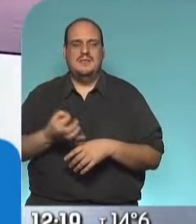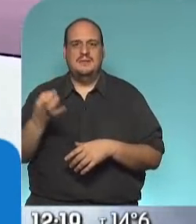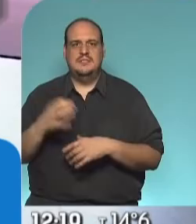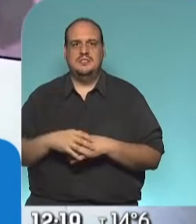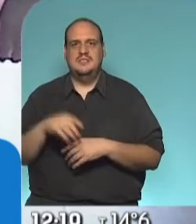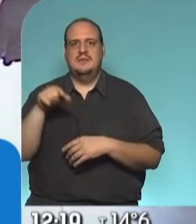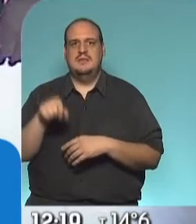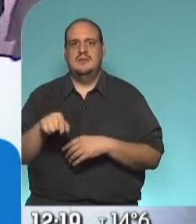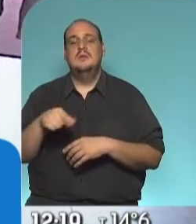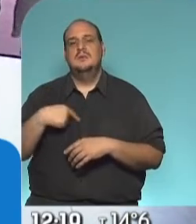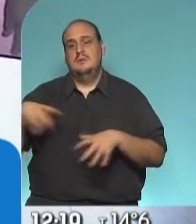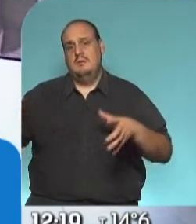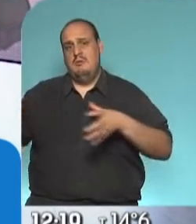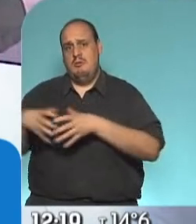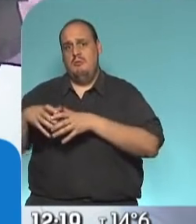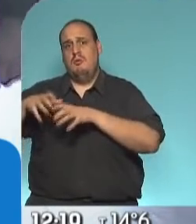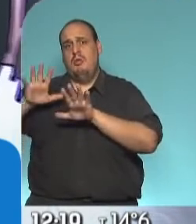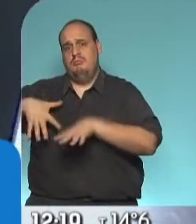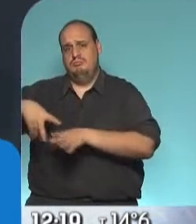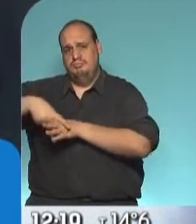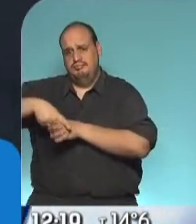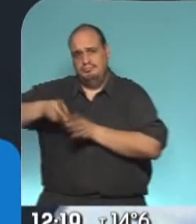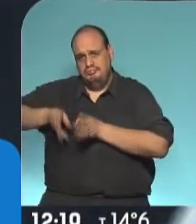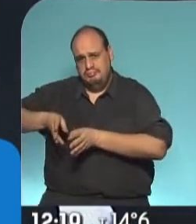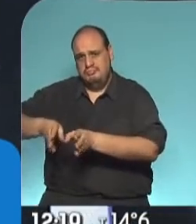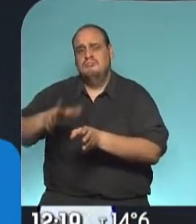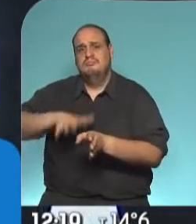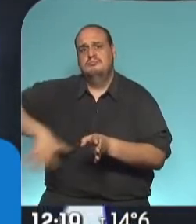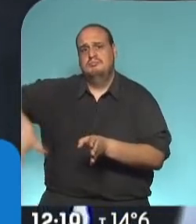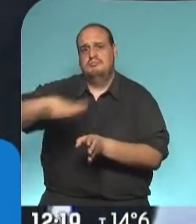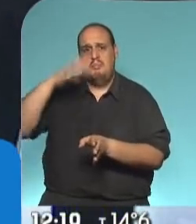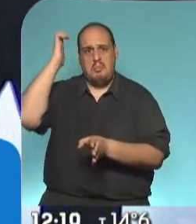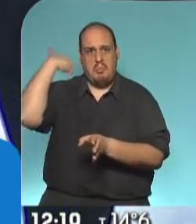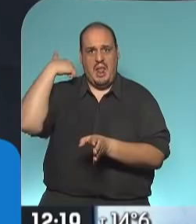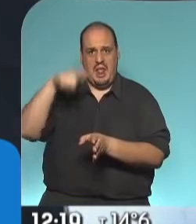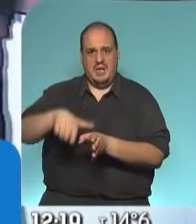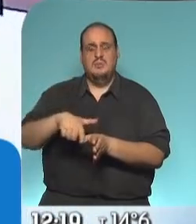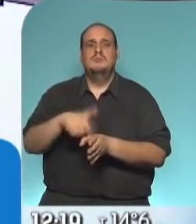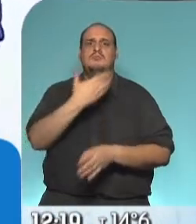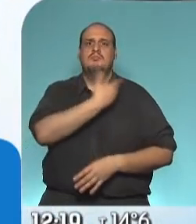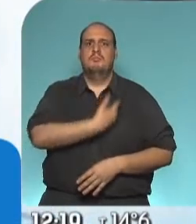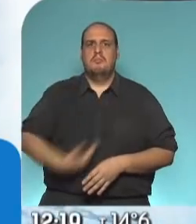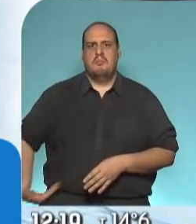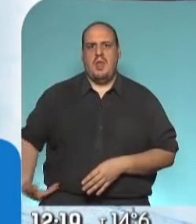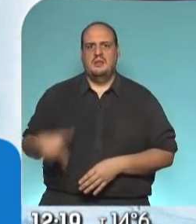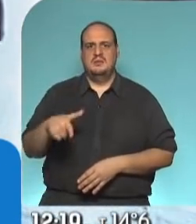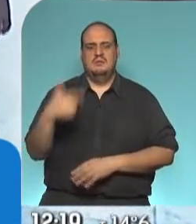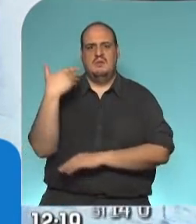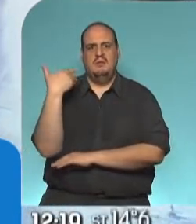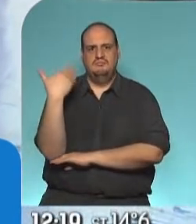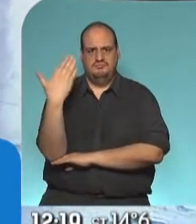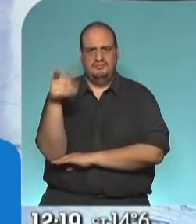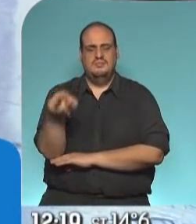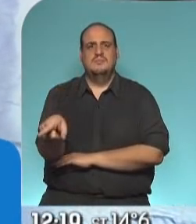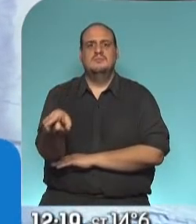el regimiento de granaderos a caballo, ubicado en Palermo, el presidente lleva adelante esta ceremonia